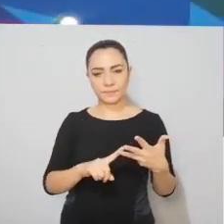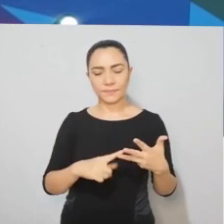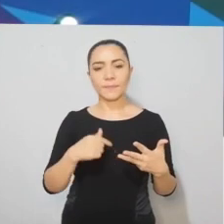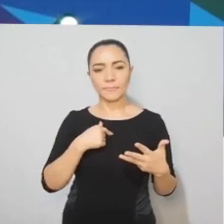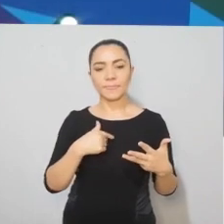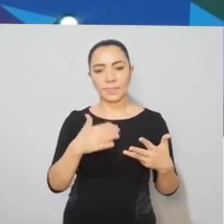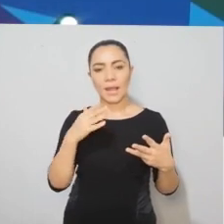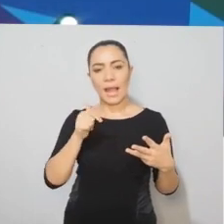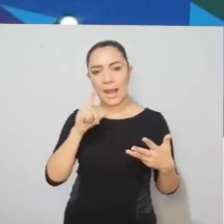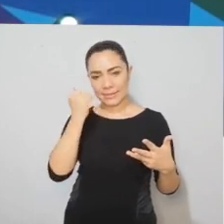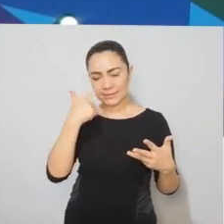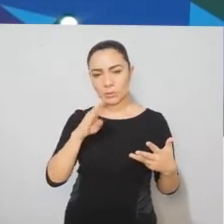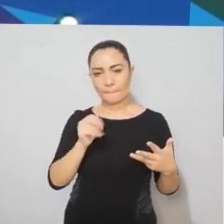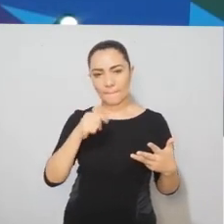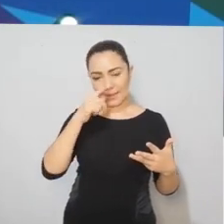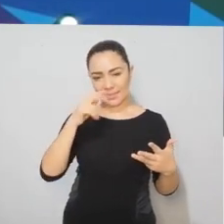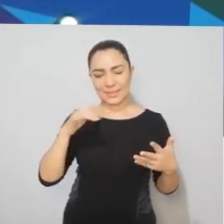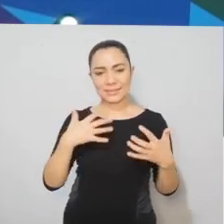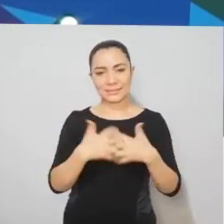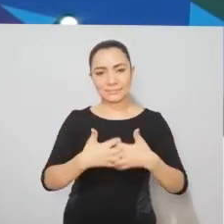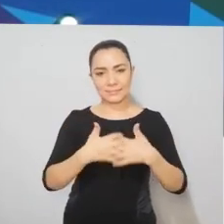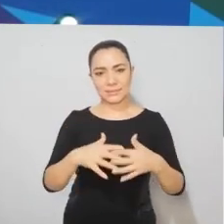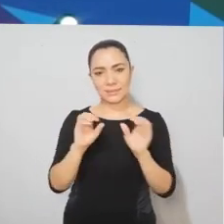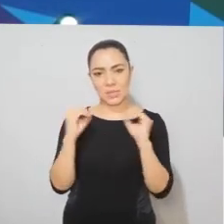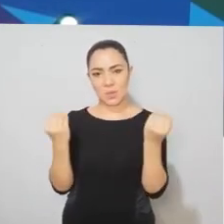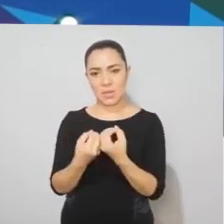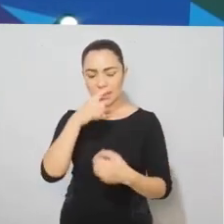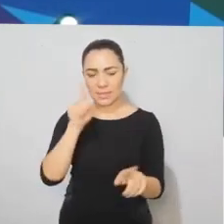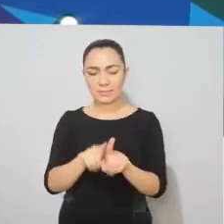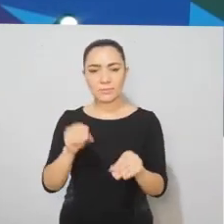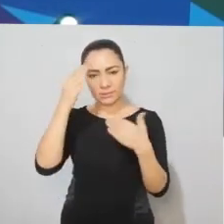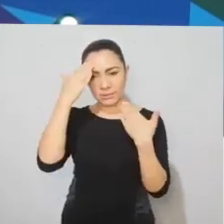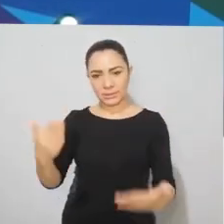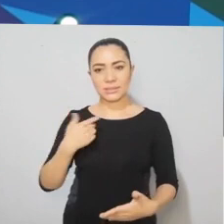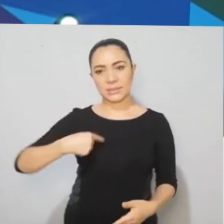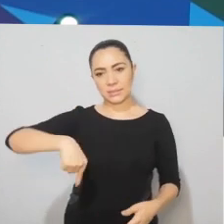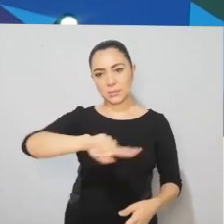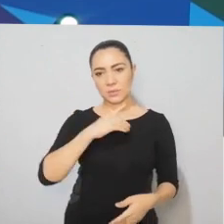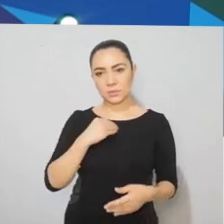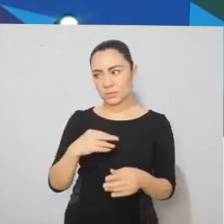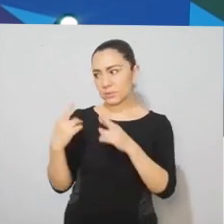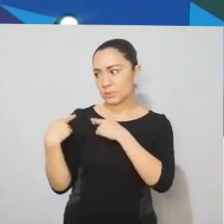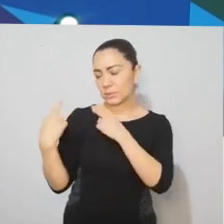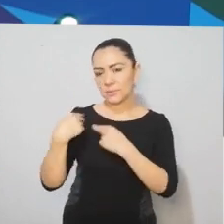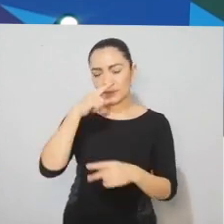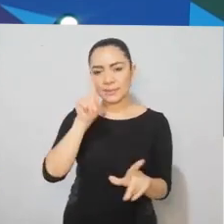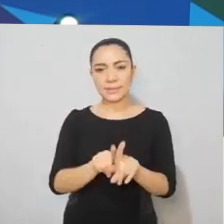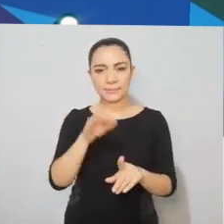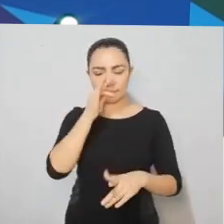a Alison Batres de la empresa organización. Gracias a todos por su responsabilidad y